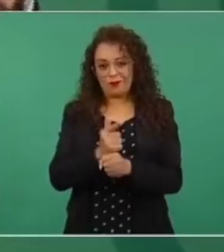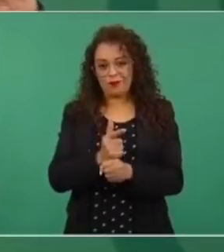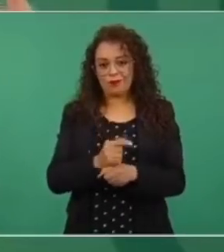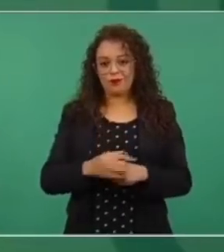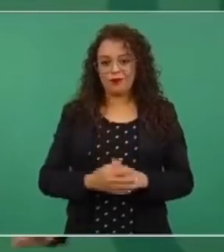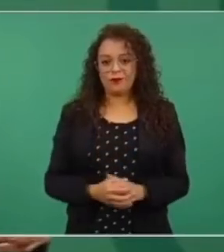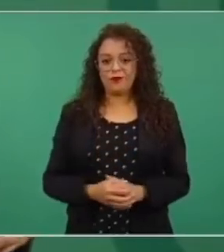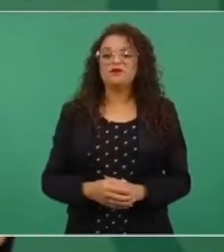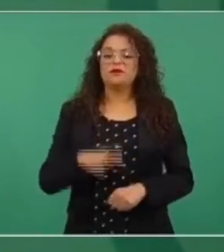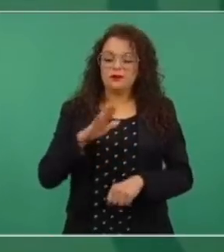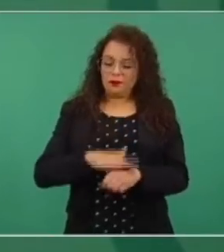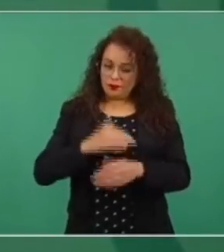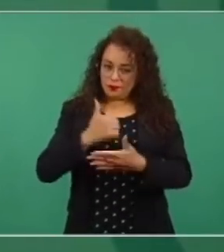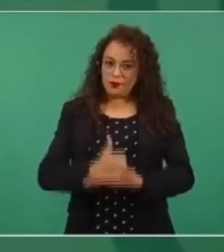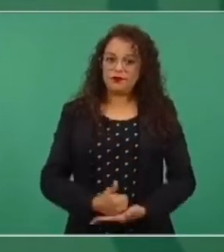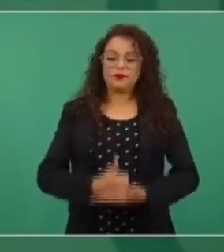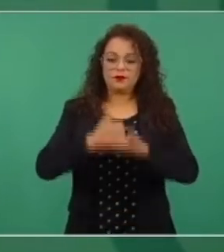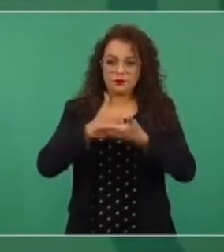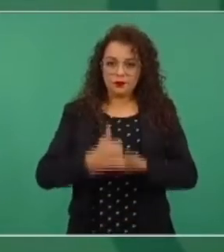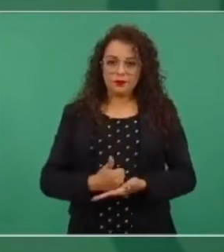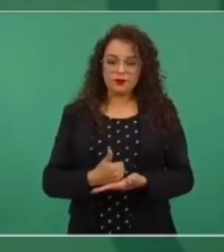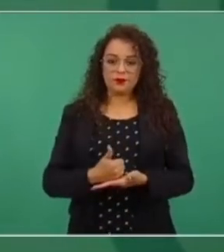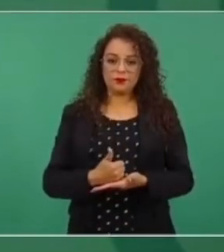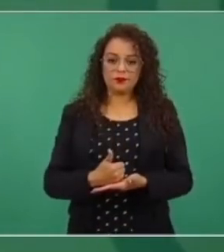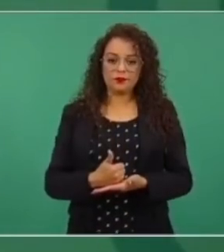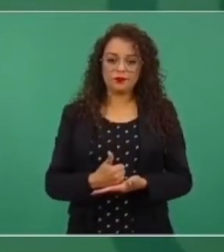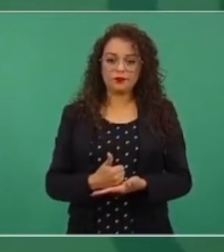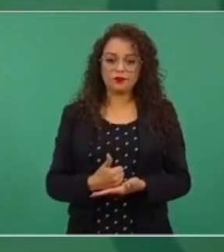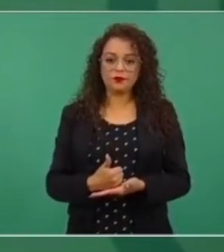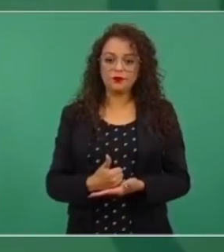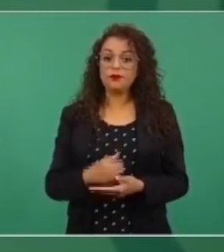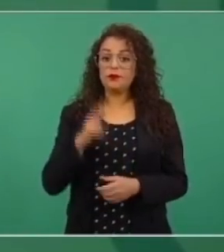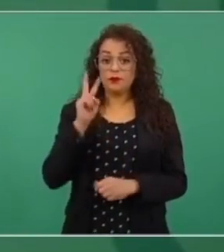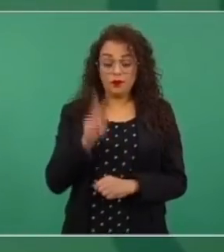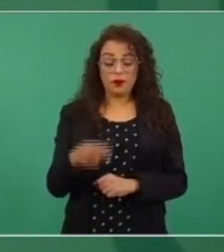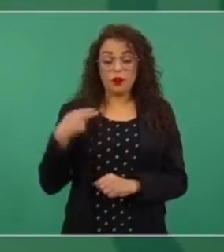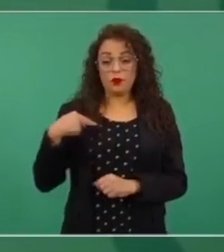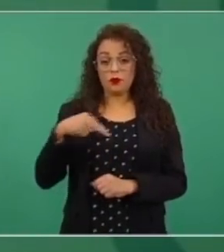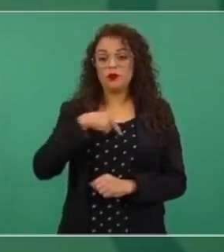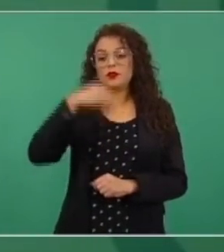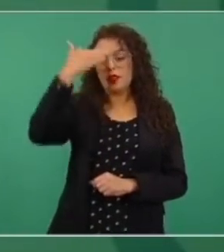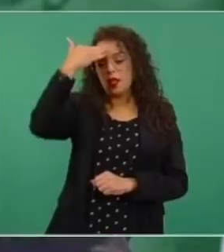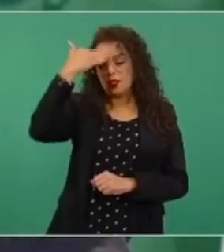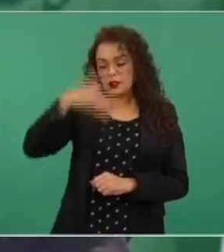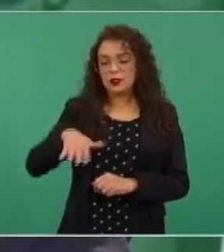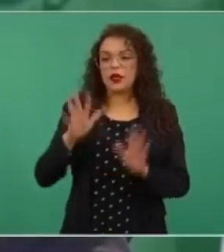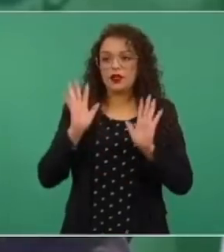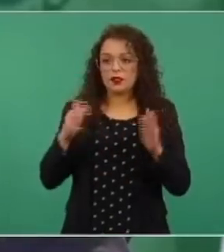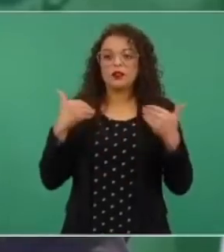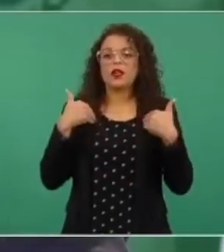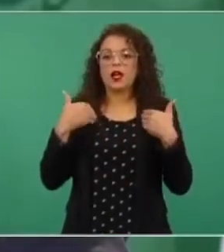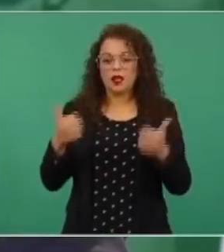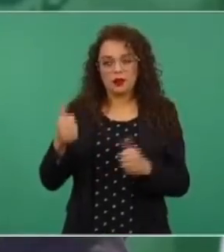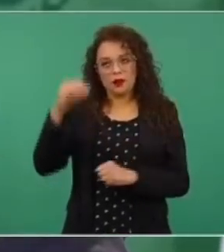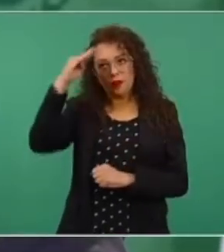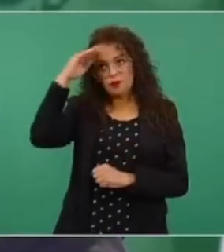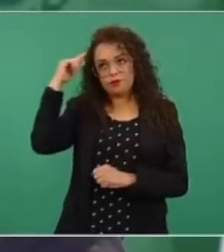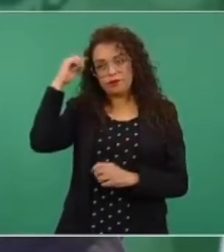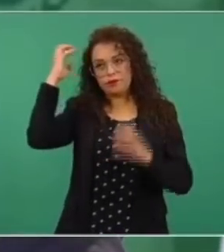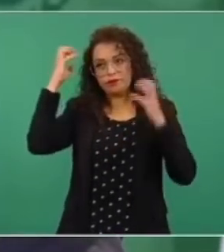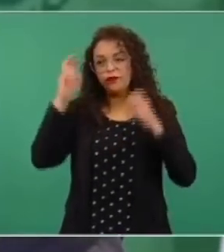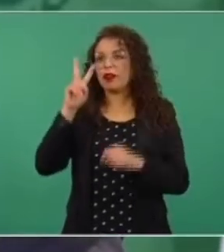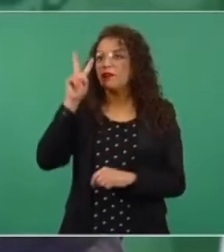y va a ayudar más. Estamos muy conscientes de la situación